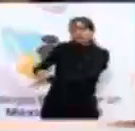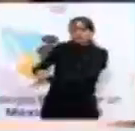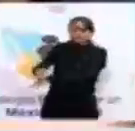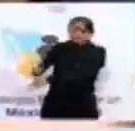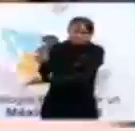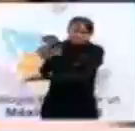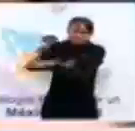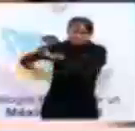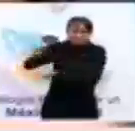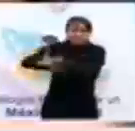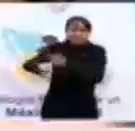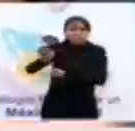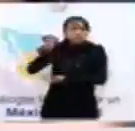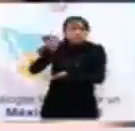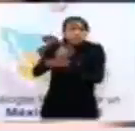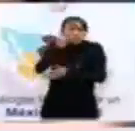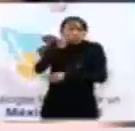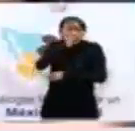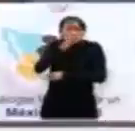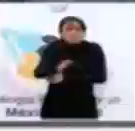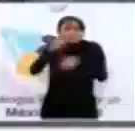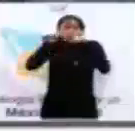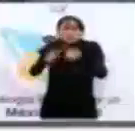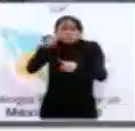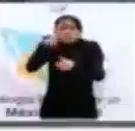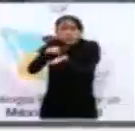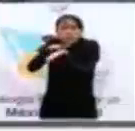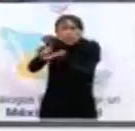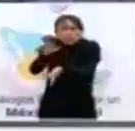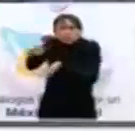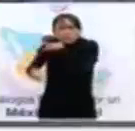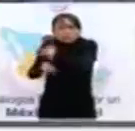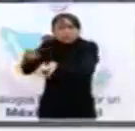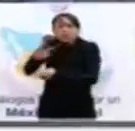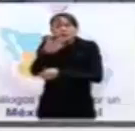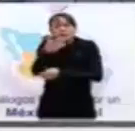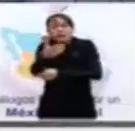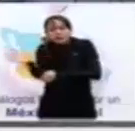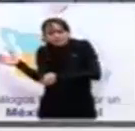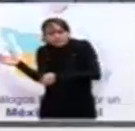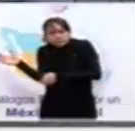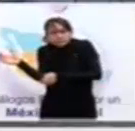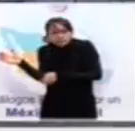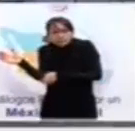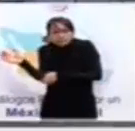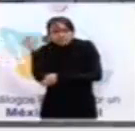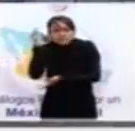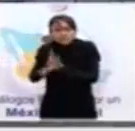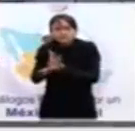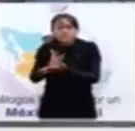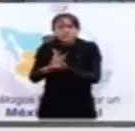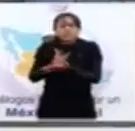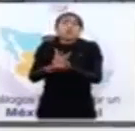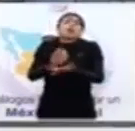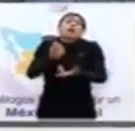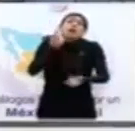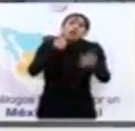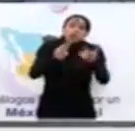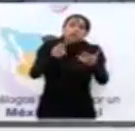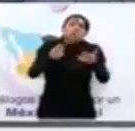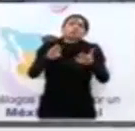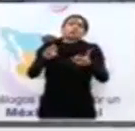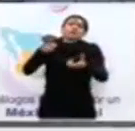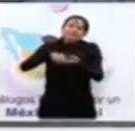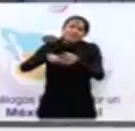comerciales, se dedica a agricultura. Y por supuesto, dentro de ese 4%, el mundo de los pequeños productores